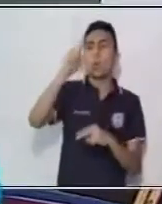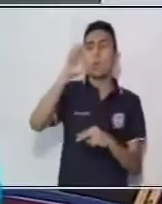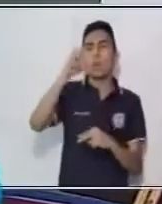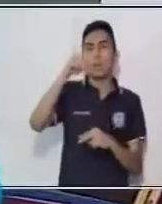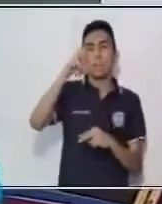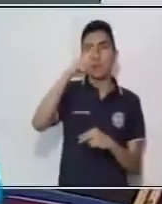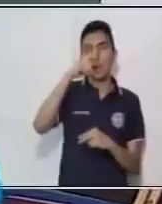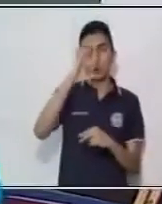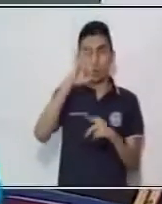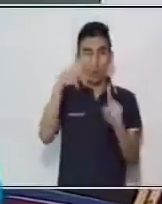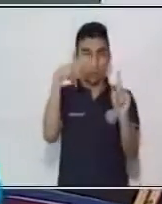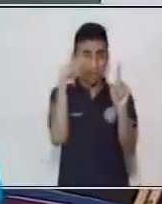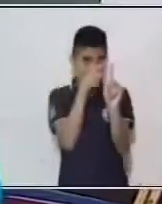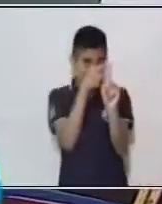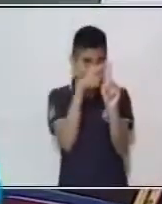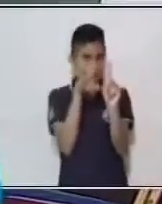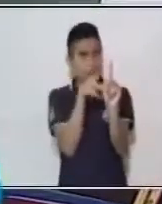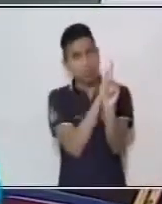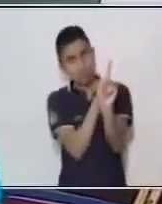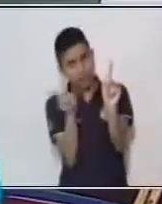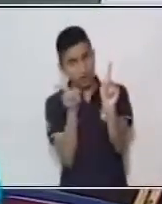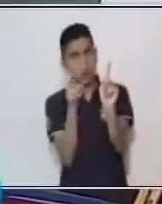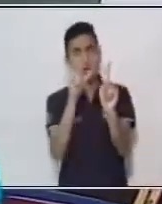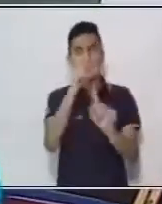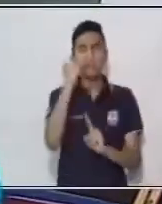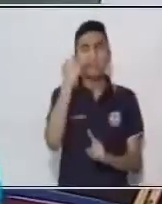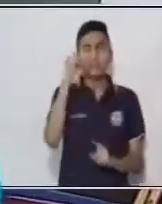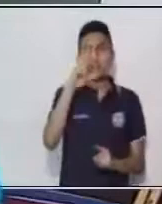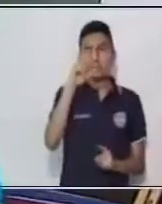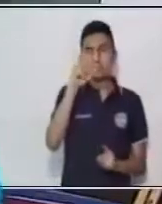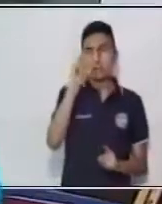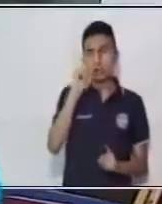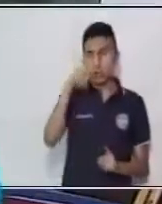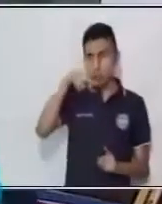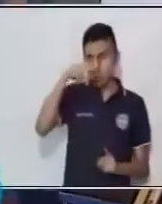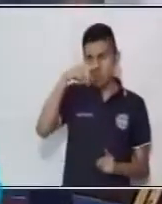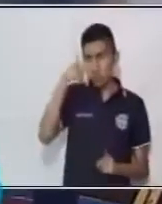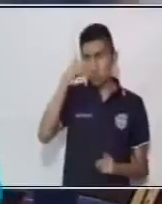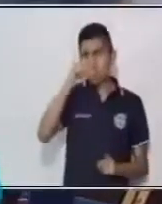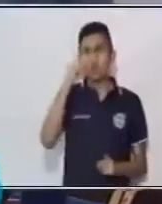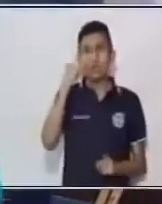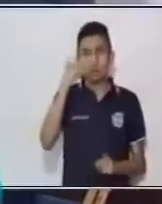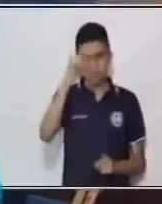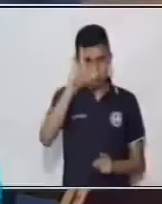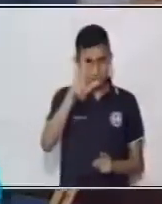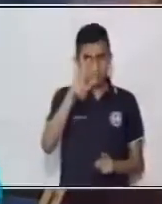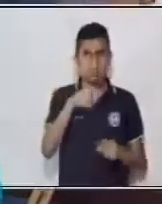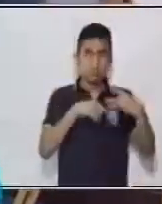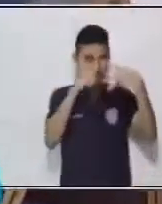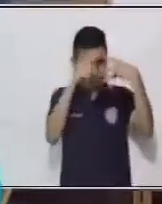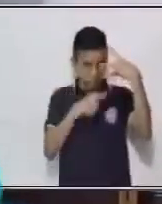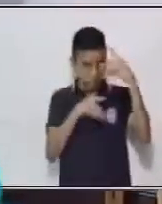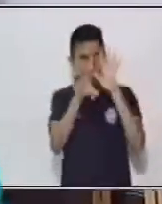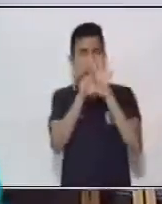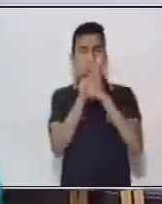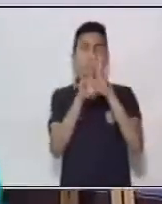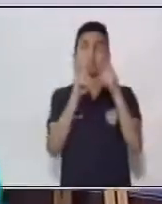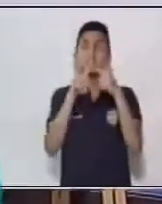directo, el indirecto y el circunstancial. Por ejemplo, el sol es